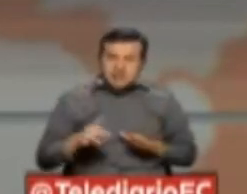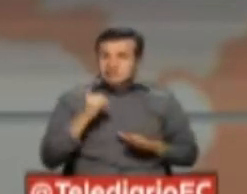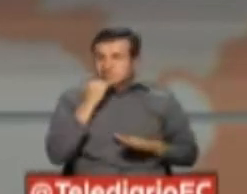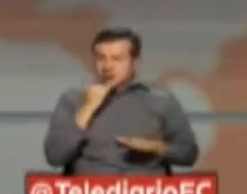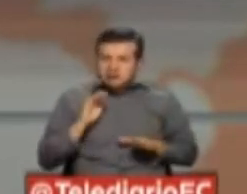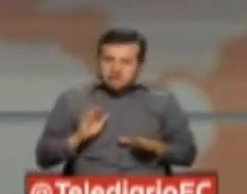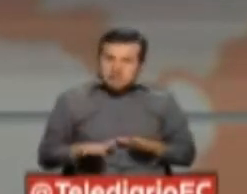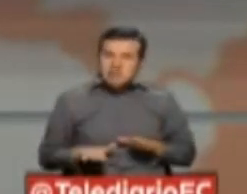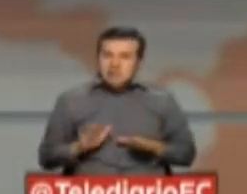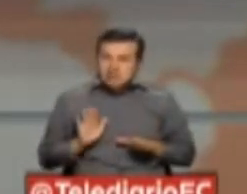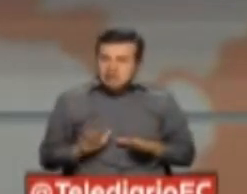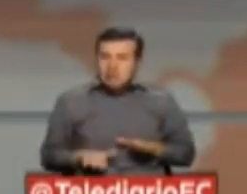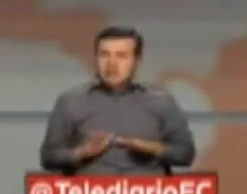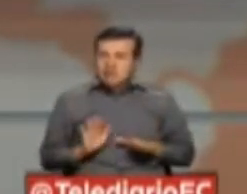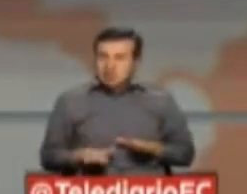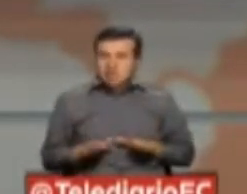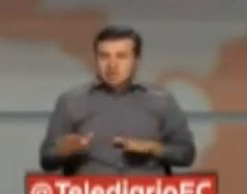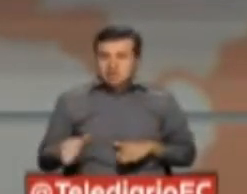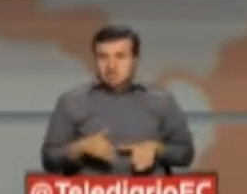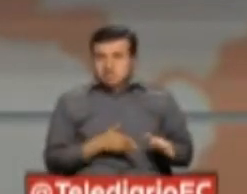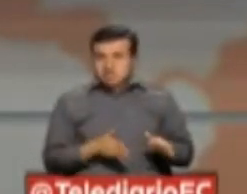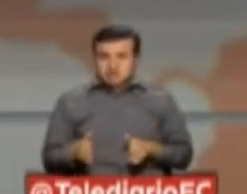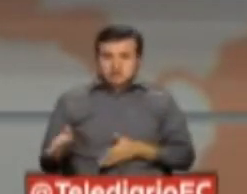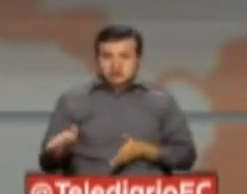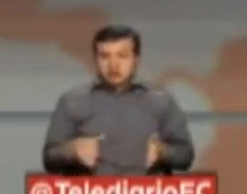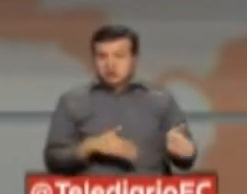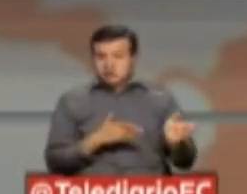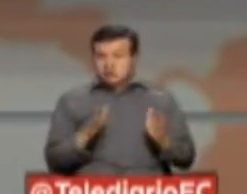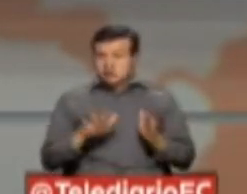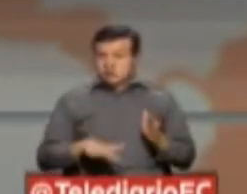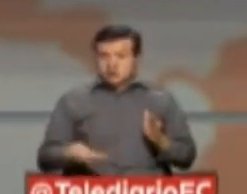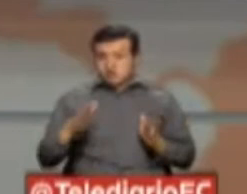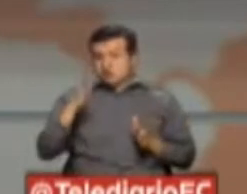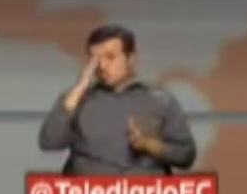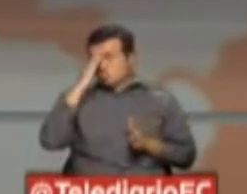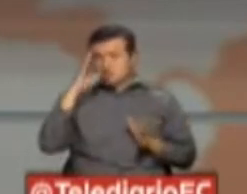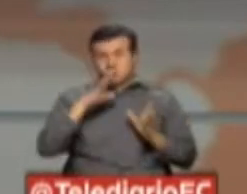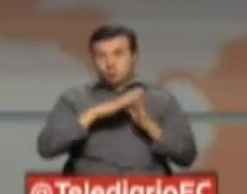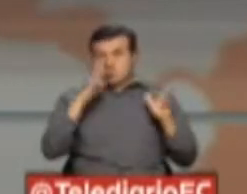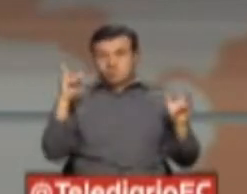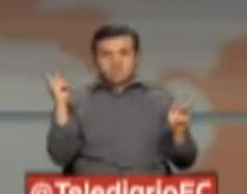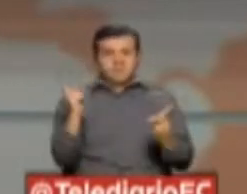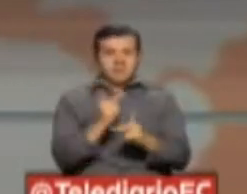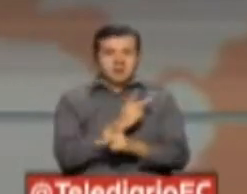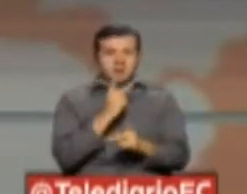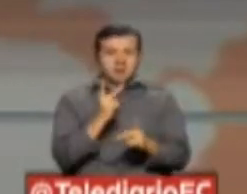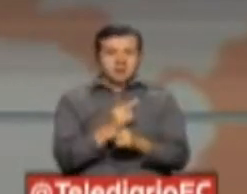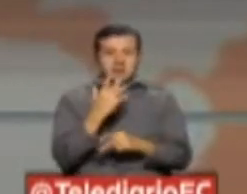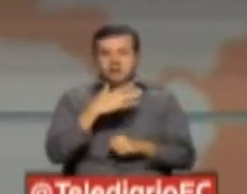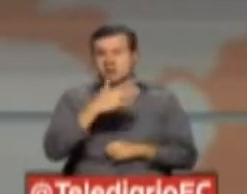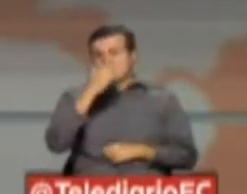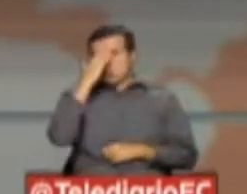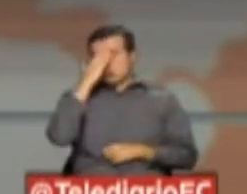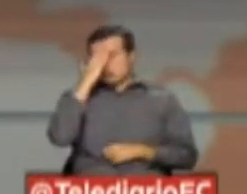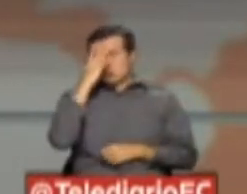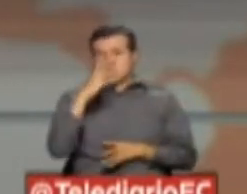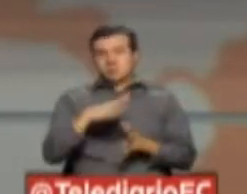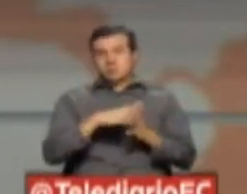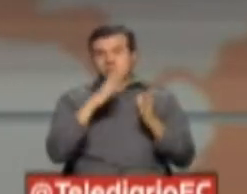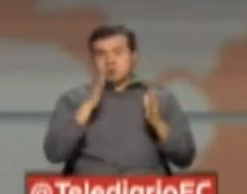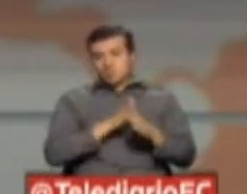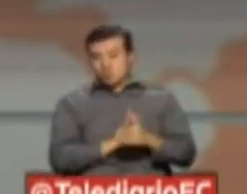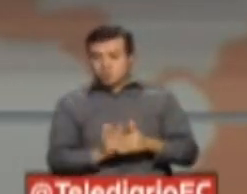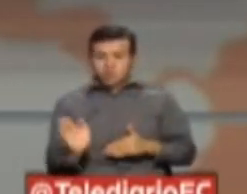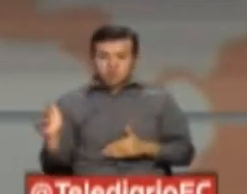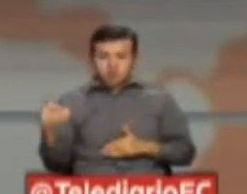porque la cordillera en la que en la cual nosotros conocemos que es altamente peligrosa en la cual que sabemos que hay una una curva